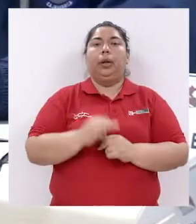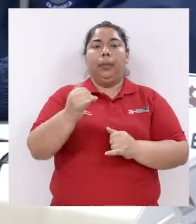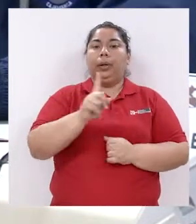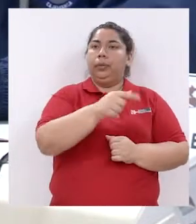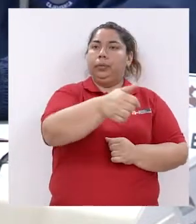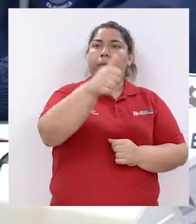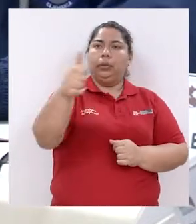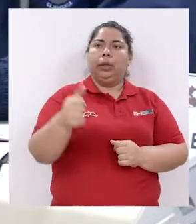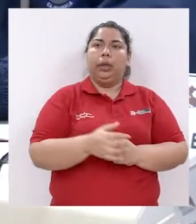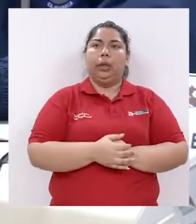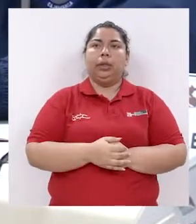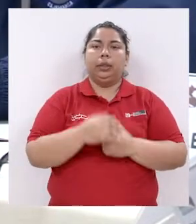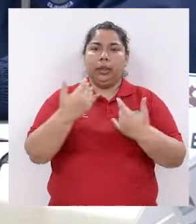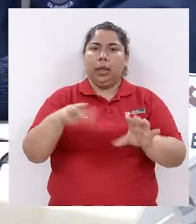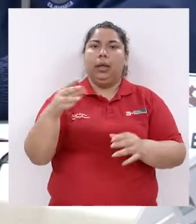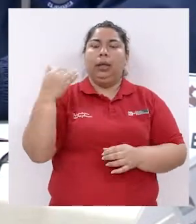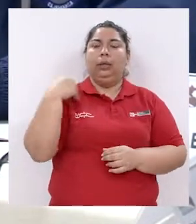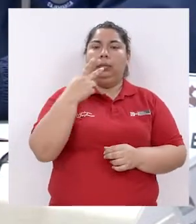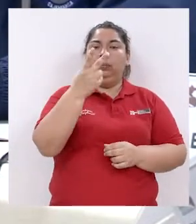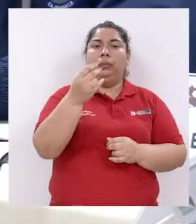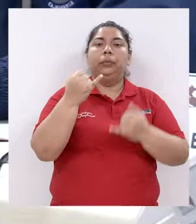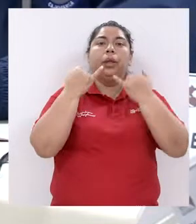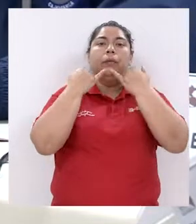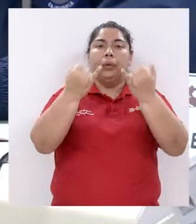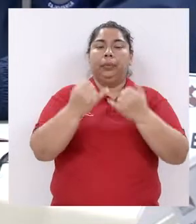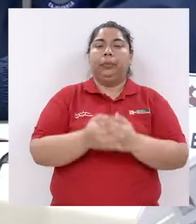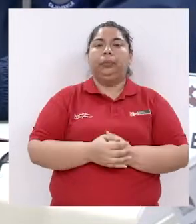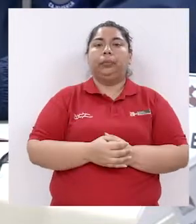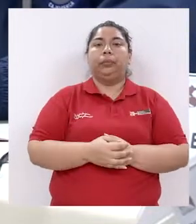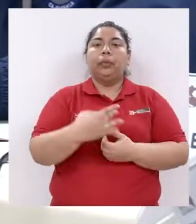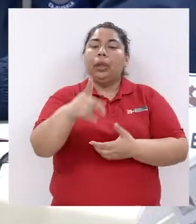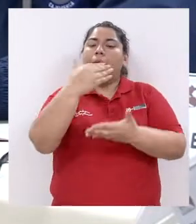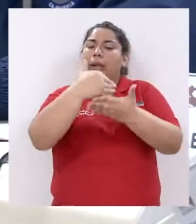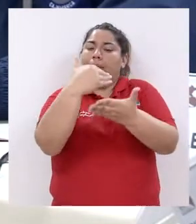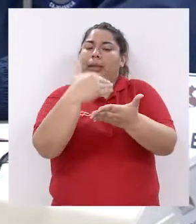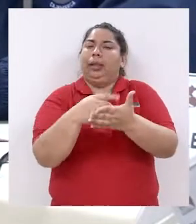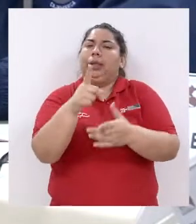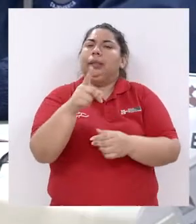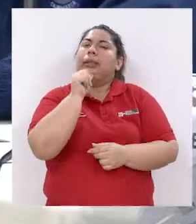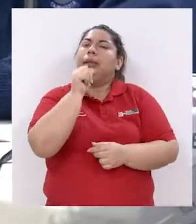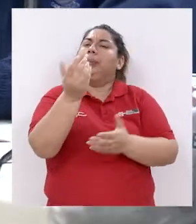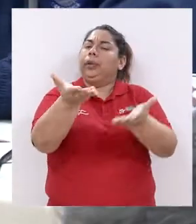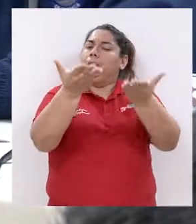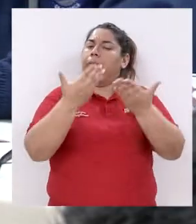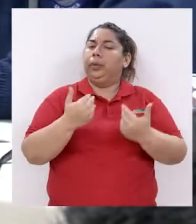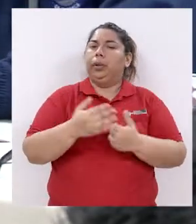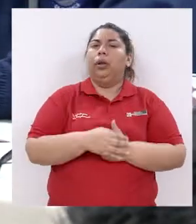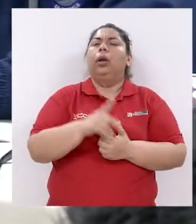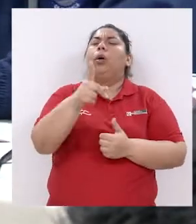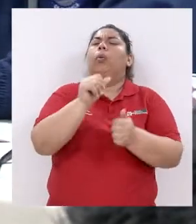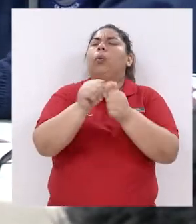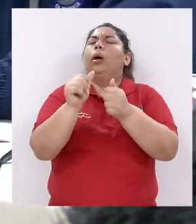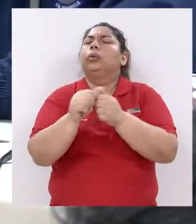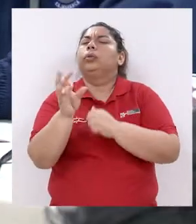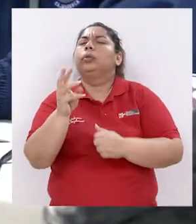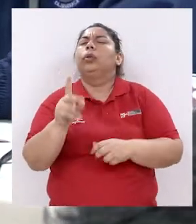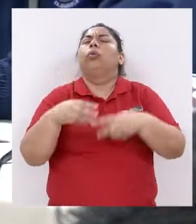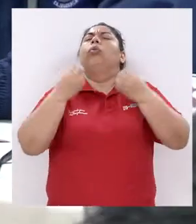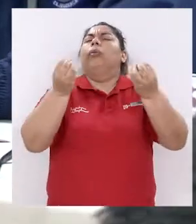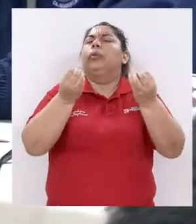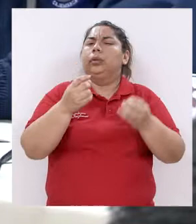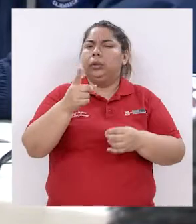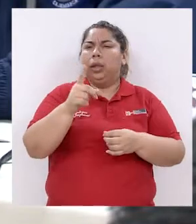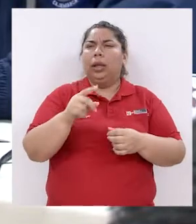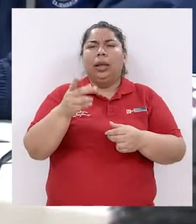Pero ustedes ya deben de ir sacando la información y el detalle que siempre nos piden. ¿Cuántos son? ¿Dónde